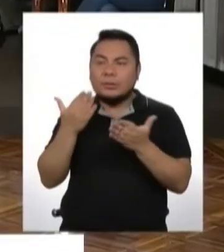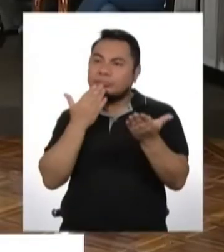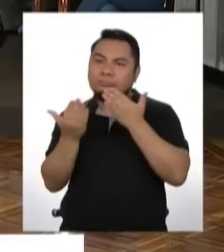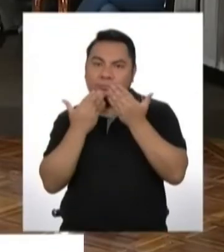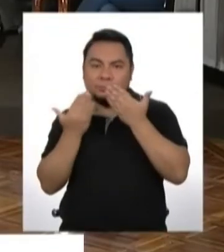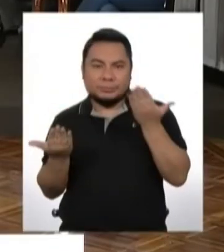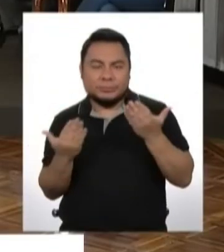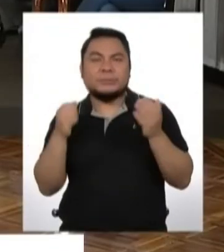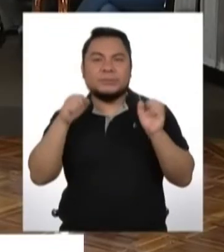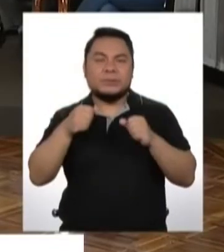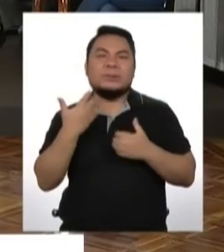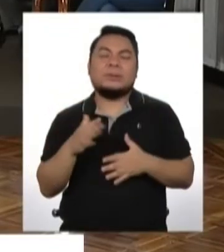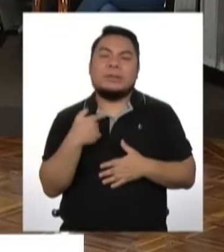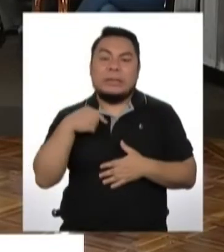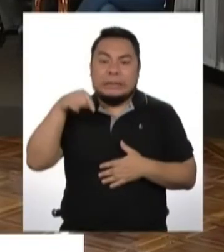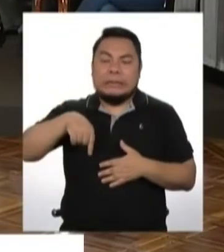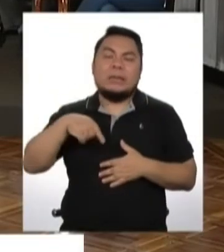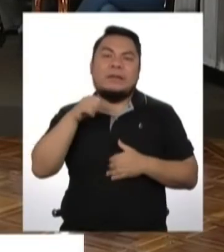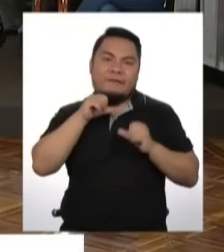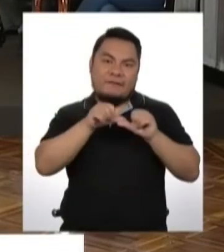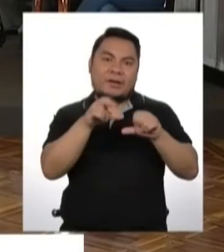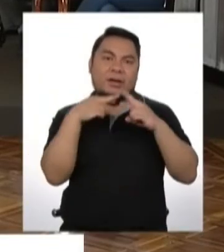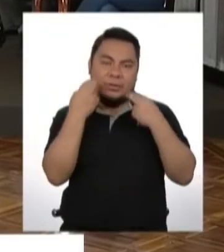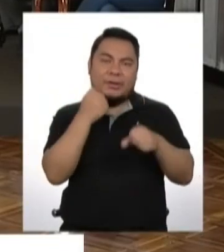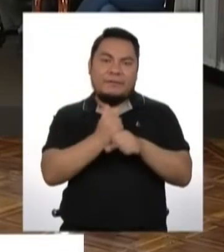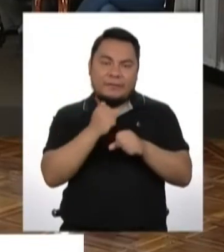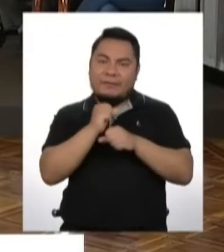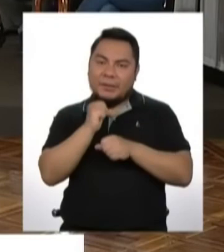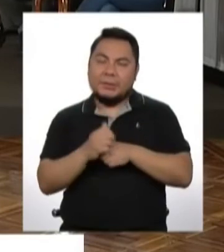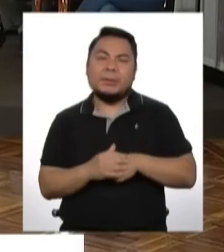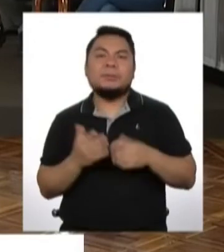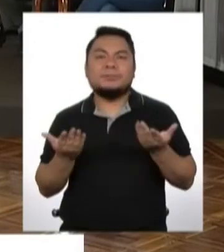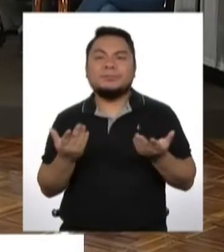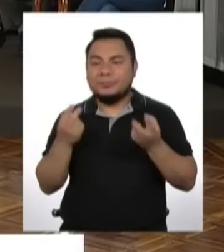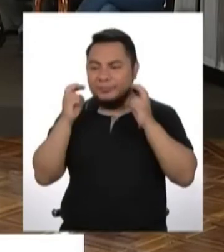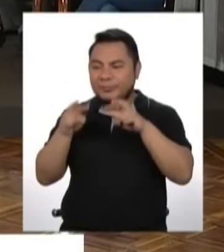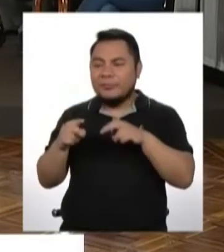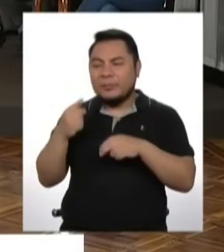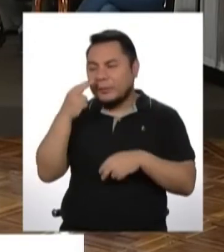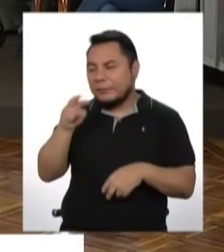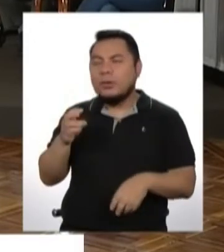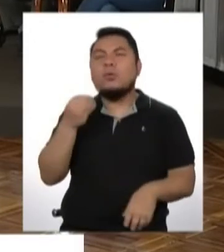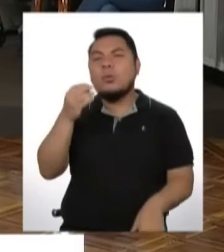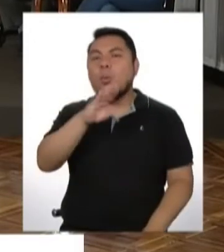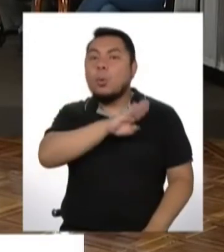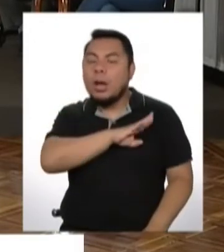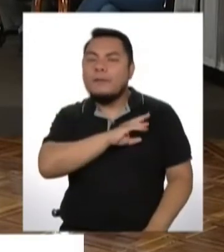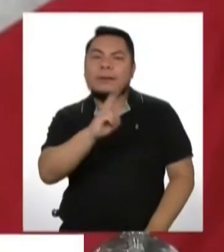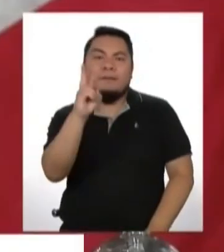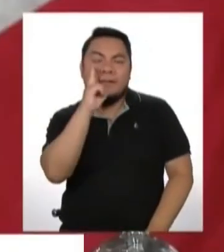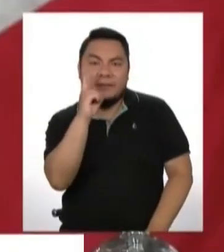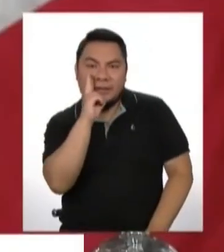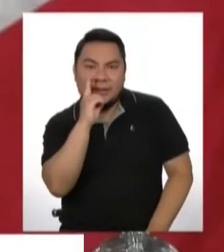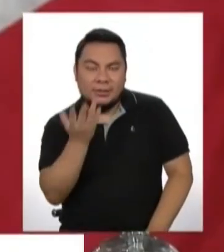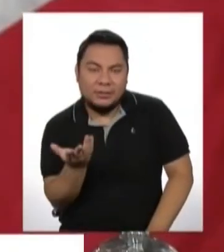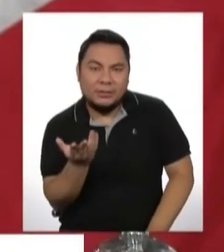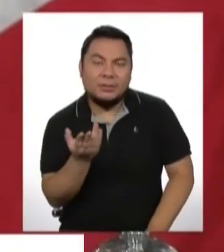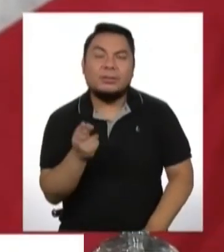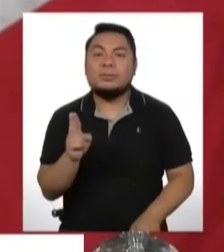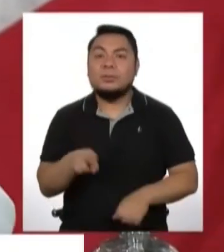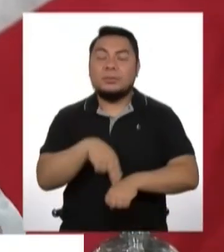discusión y lo vamos a terminar en el transcurso del día, ver sobre este jueves y viernes que